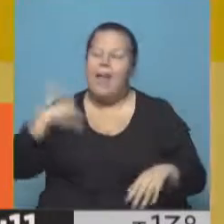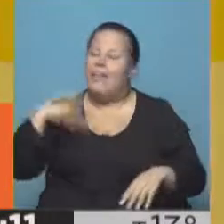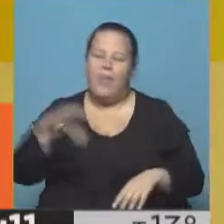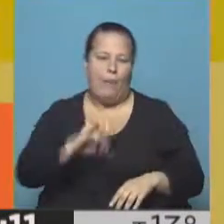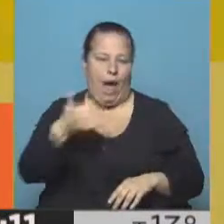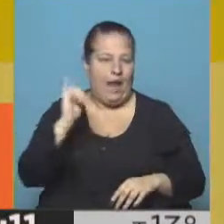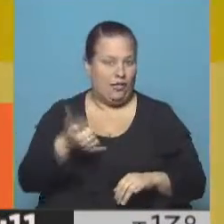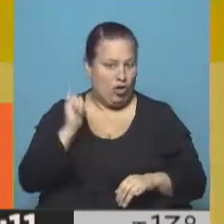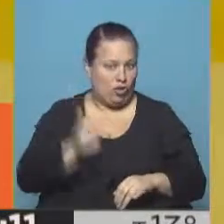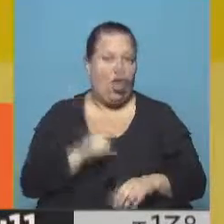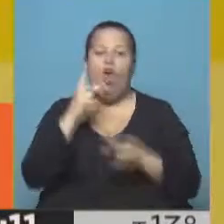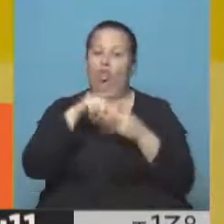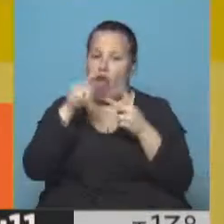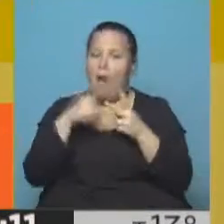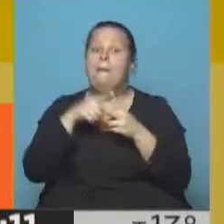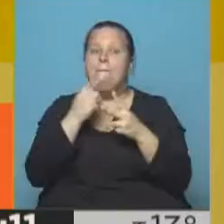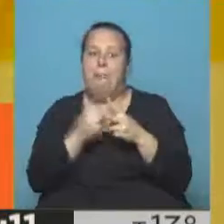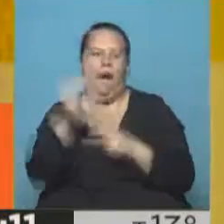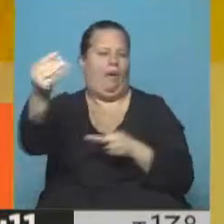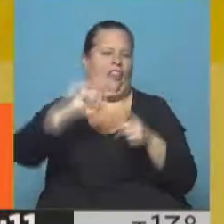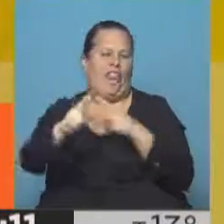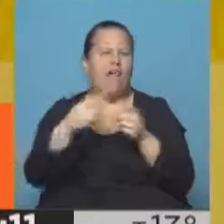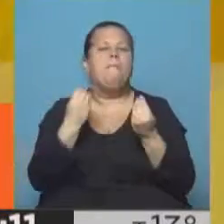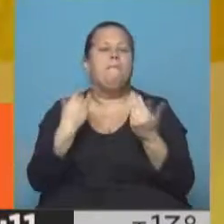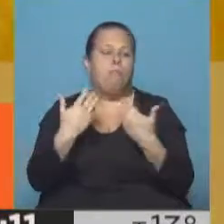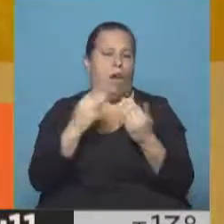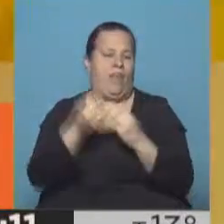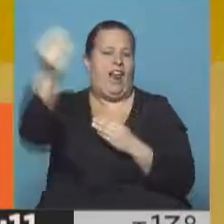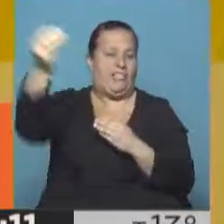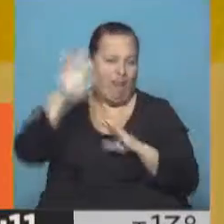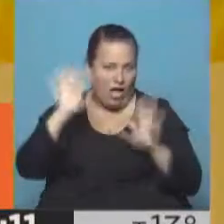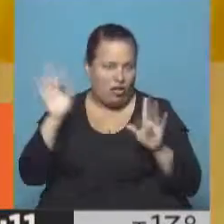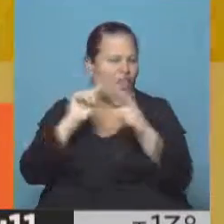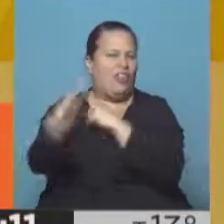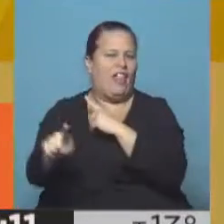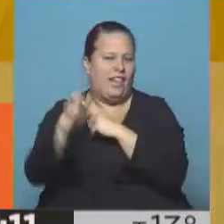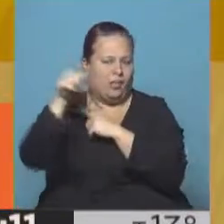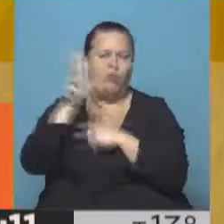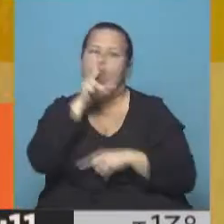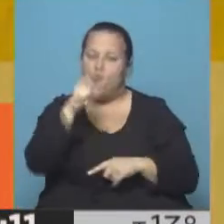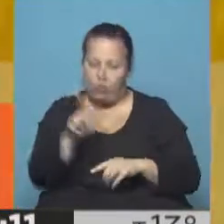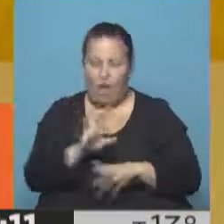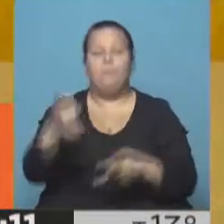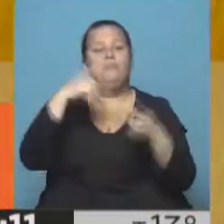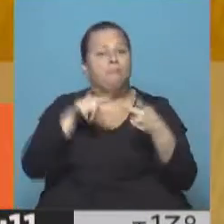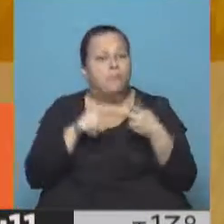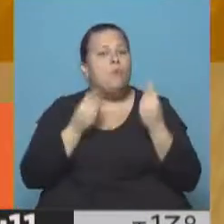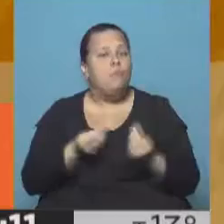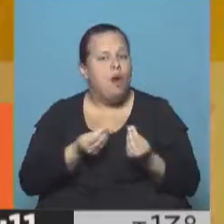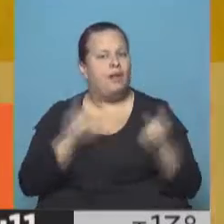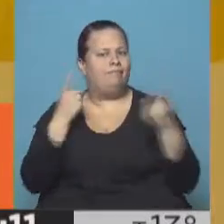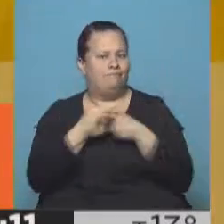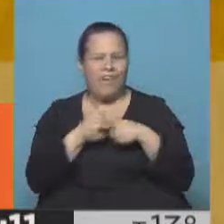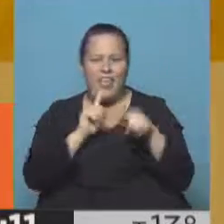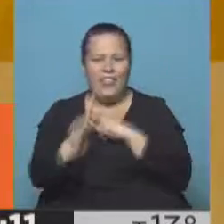tiene que ganar por dos cuestiones primero para meterse de lleno en lo que sería la clasificación directa a rusia juan y después porque es un rival